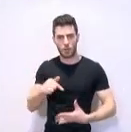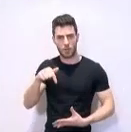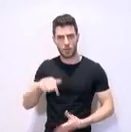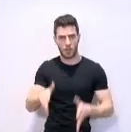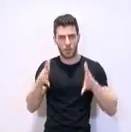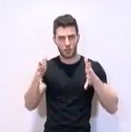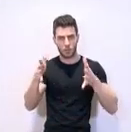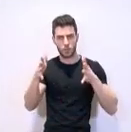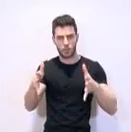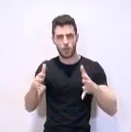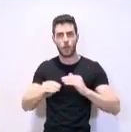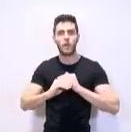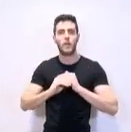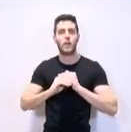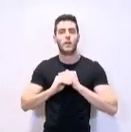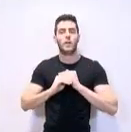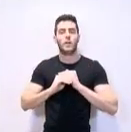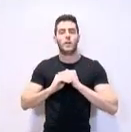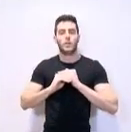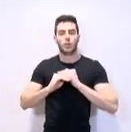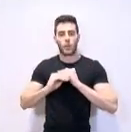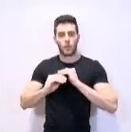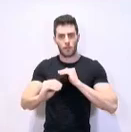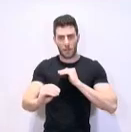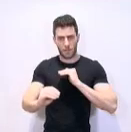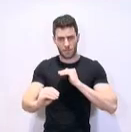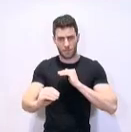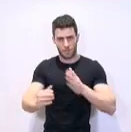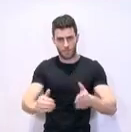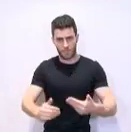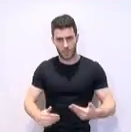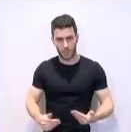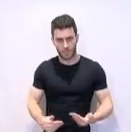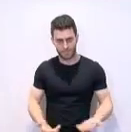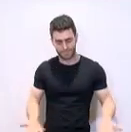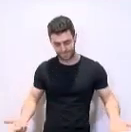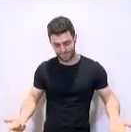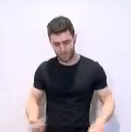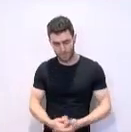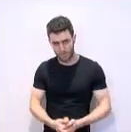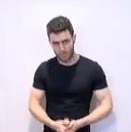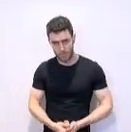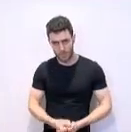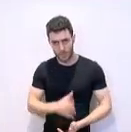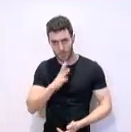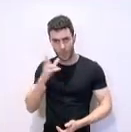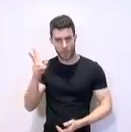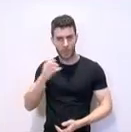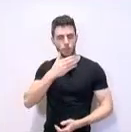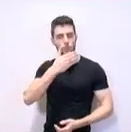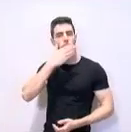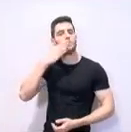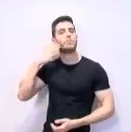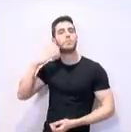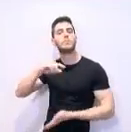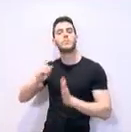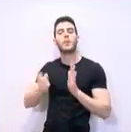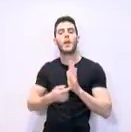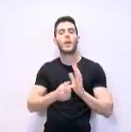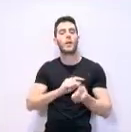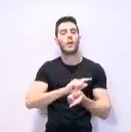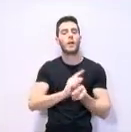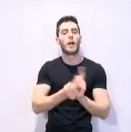consejero de Sostenibilidad, porque que venga a sacar pecho de la Ley de Cambio Climático, que